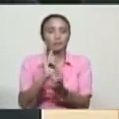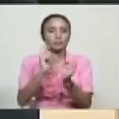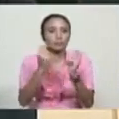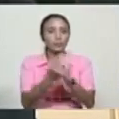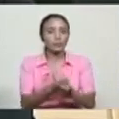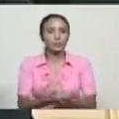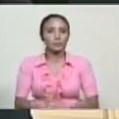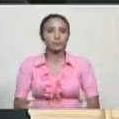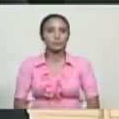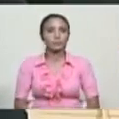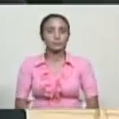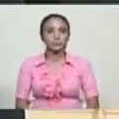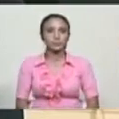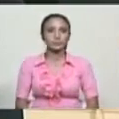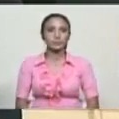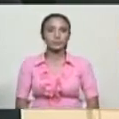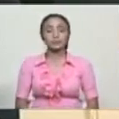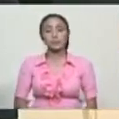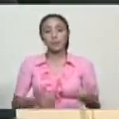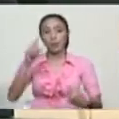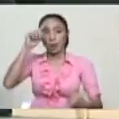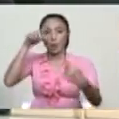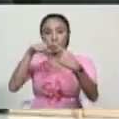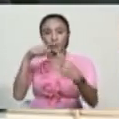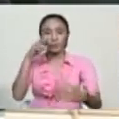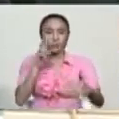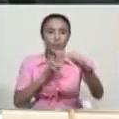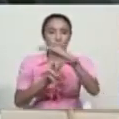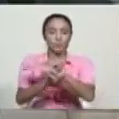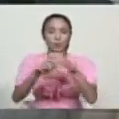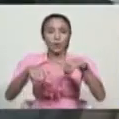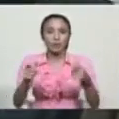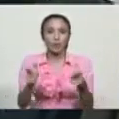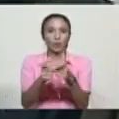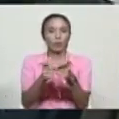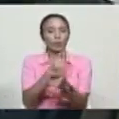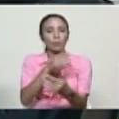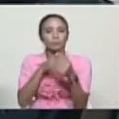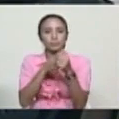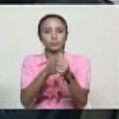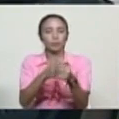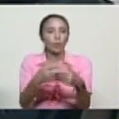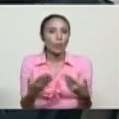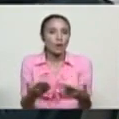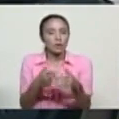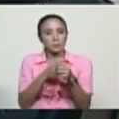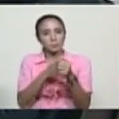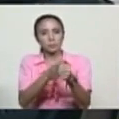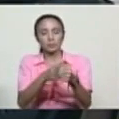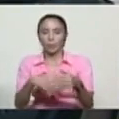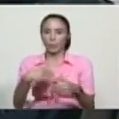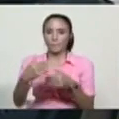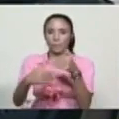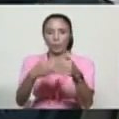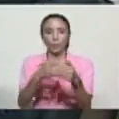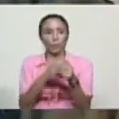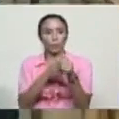jornada apunta de manera coherente en la dirección que hemos venido